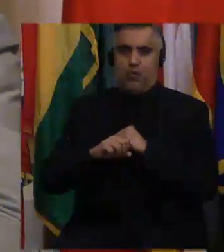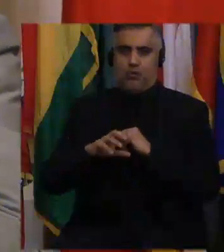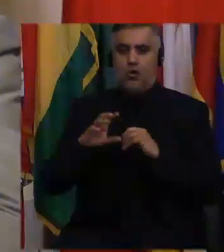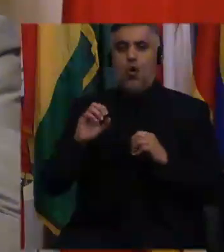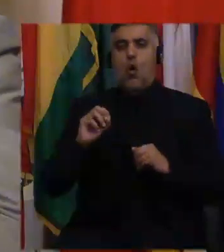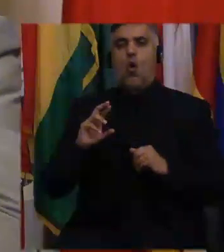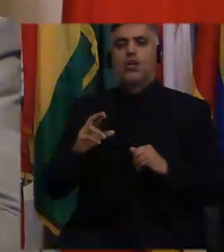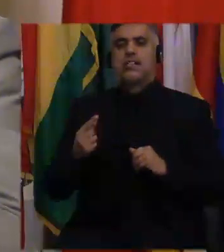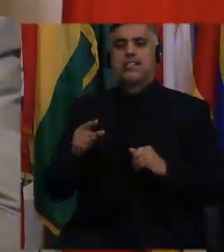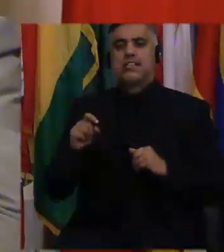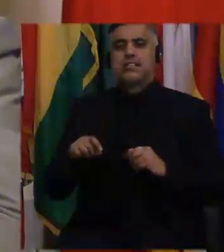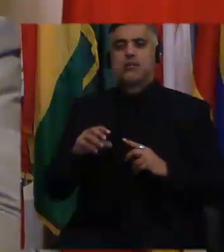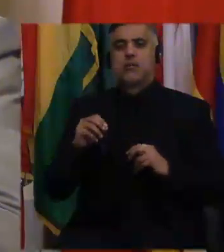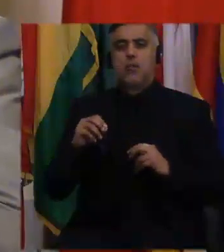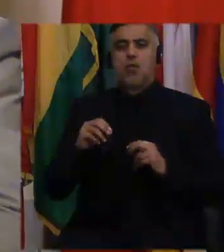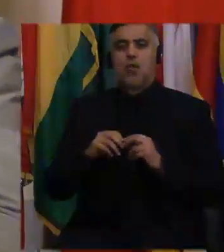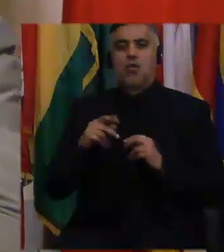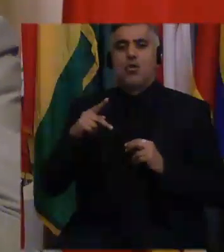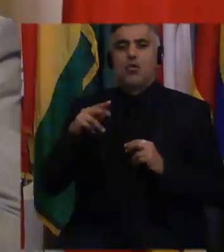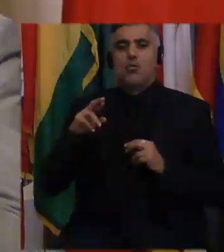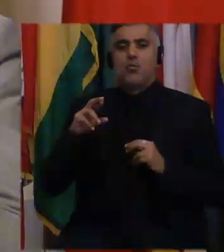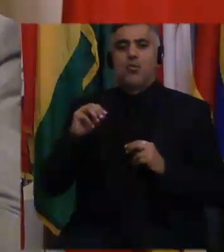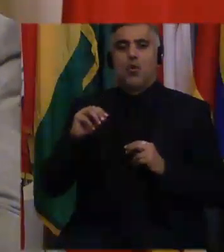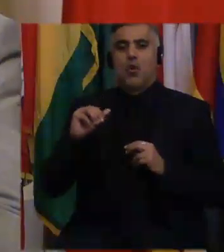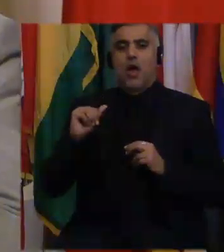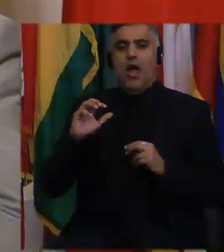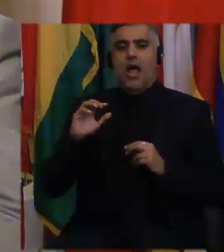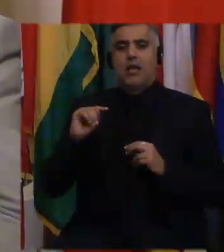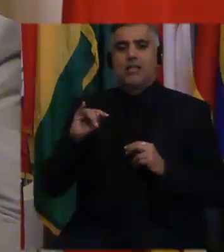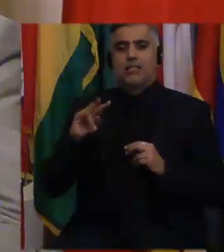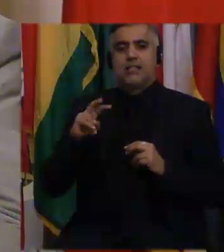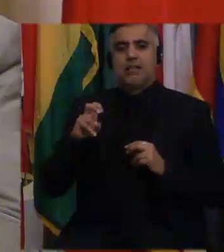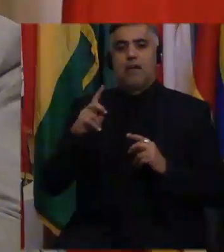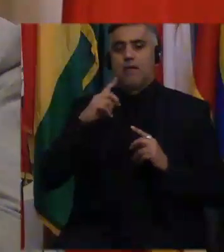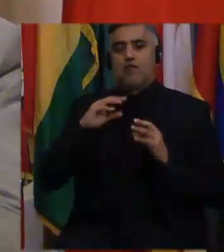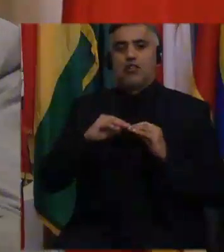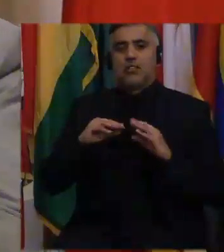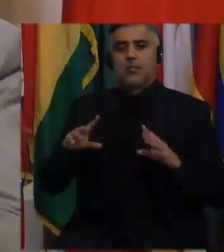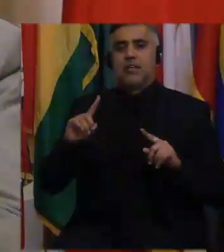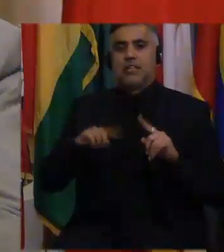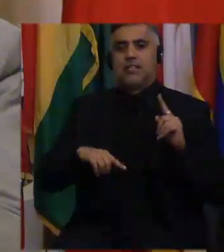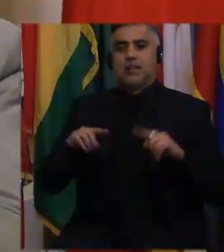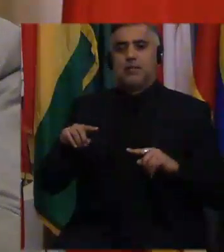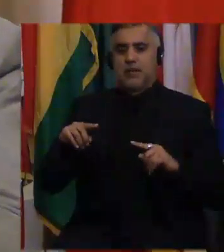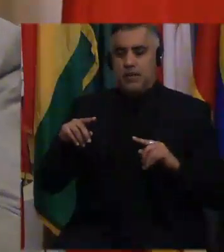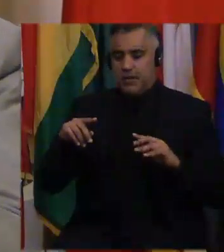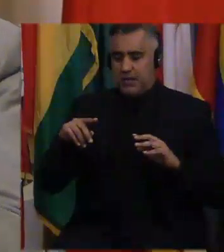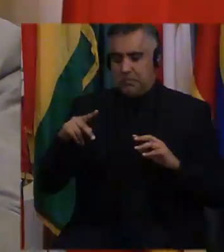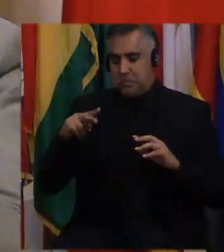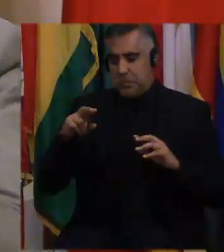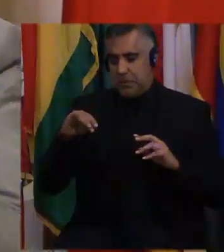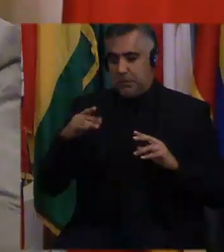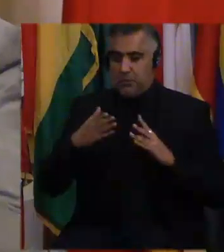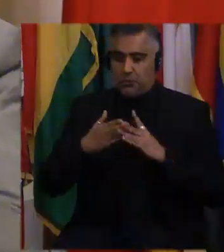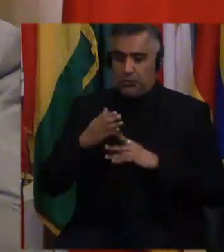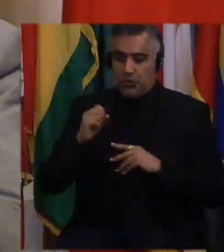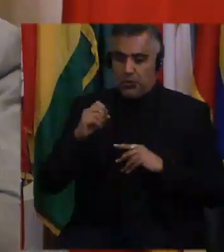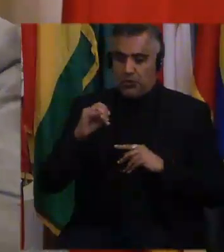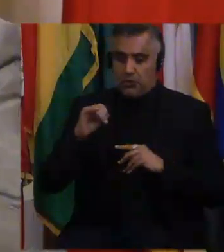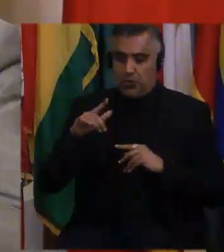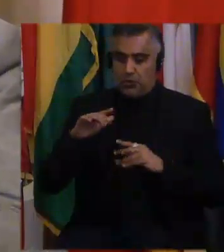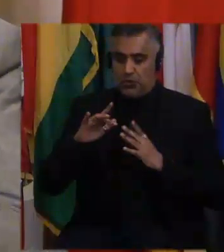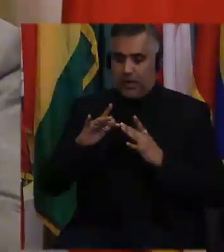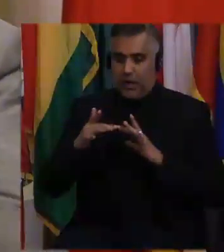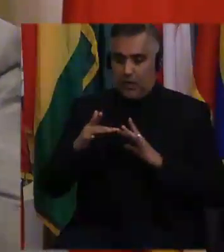proactivas en la difusión de determinados principios por medio de las redes sociales, que son un espacio donde se generan opiniones